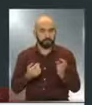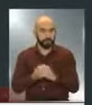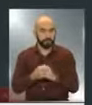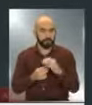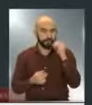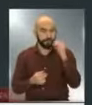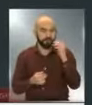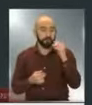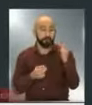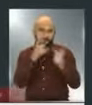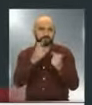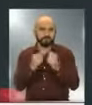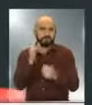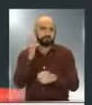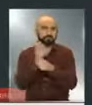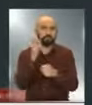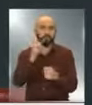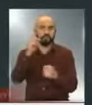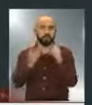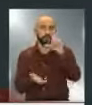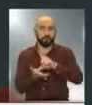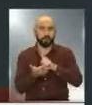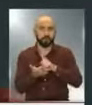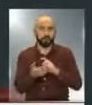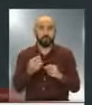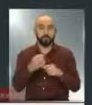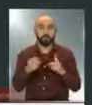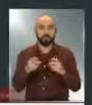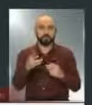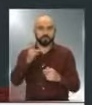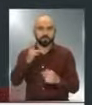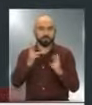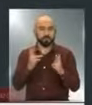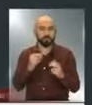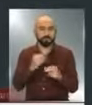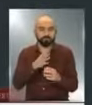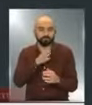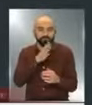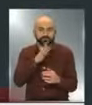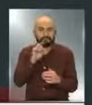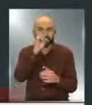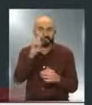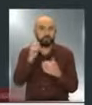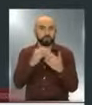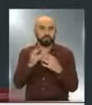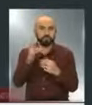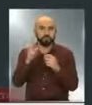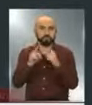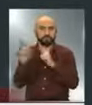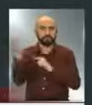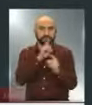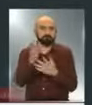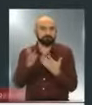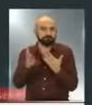personas, que era de saquear un lugar. Sí, es que al momento de disparar un arma, uno nunca sabe dónde va a ir a dar, sobre todo